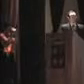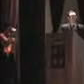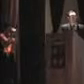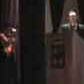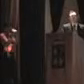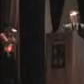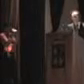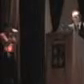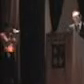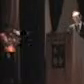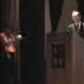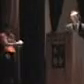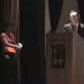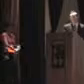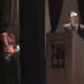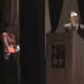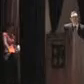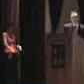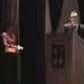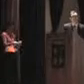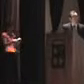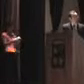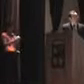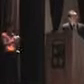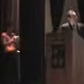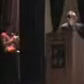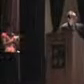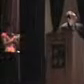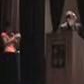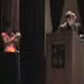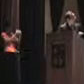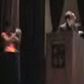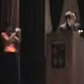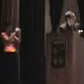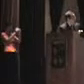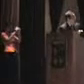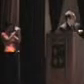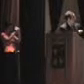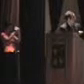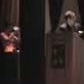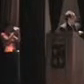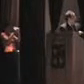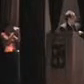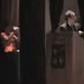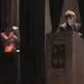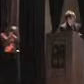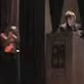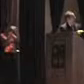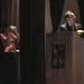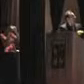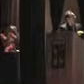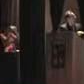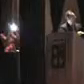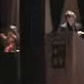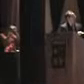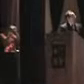el estudio tarifario previo del PMO que inicialmente anteriormente estuvo vigente y vemos cómo se ha movido estas desde aquel entonces, en julio de